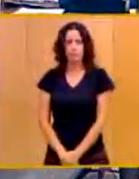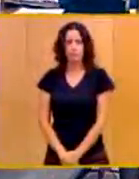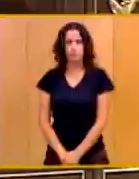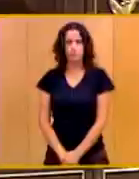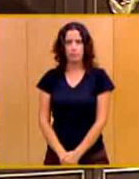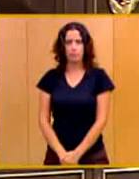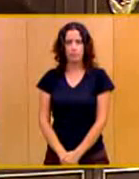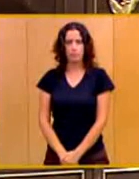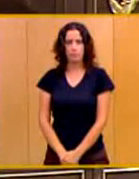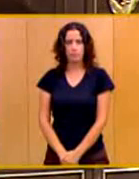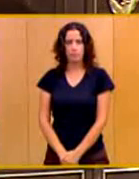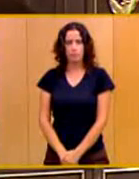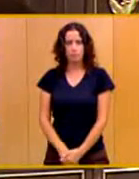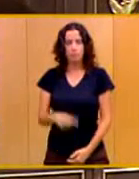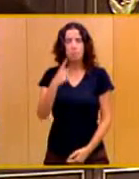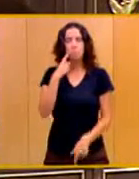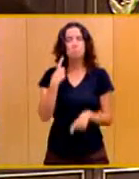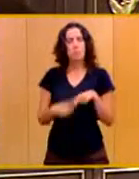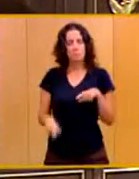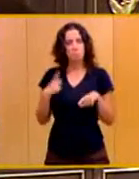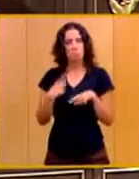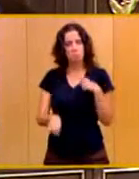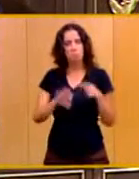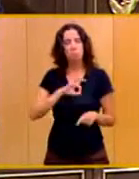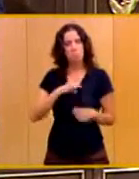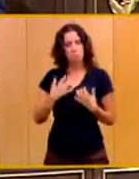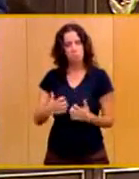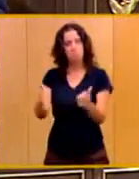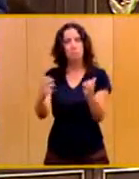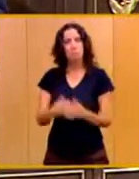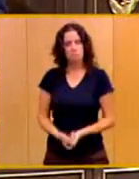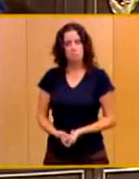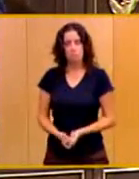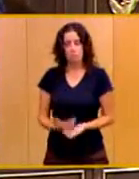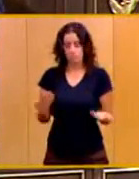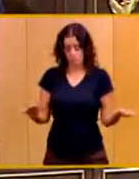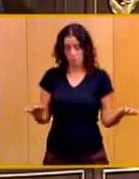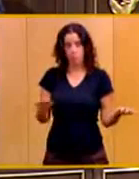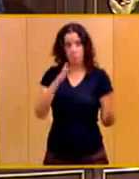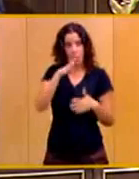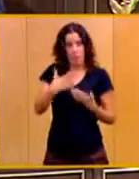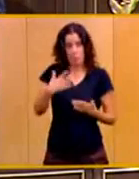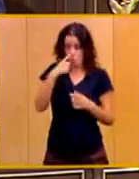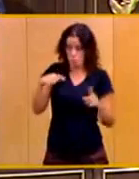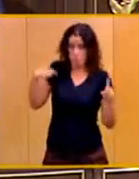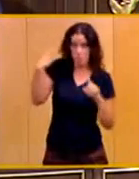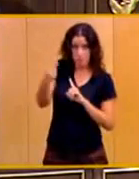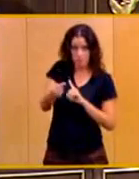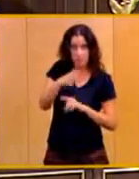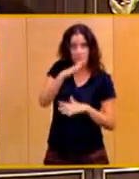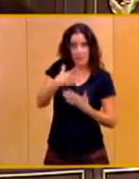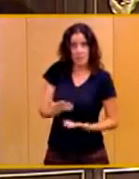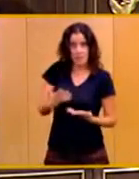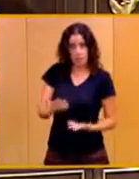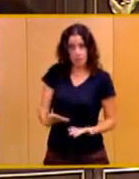¿Qué cosas, señorías? Pues bien, un año después de estas amenidades, el señor